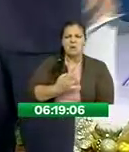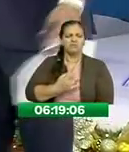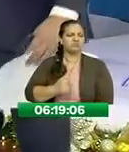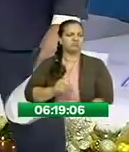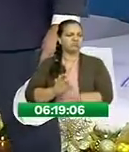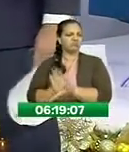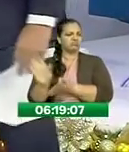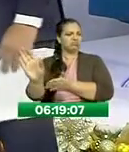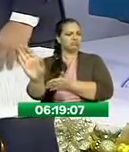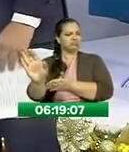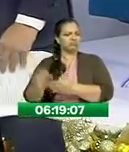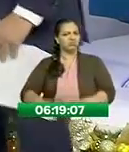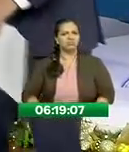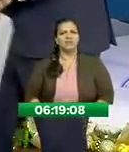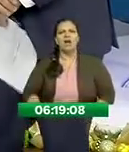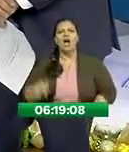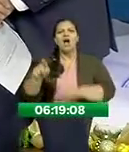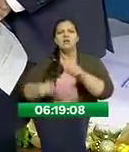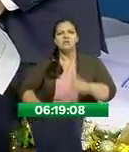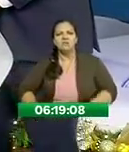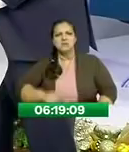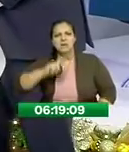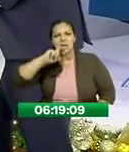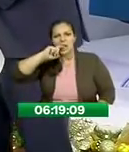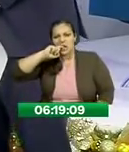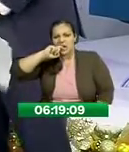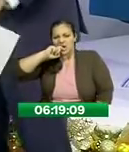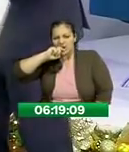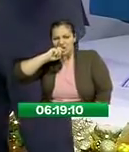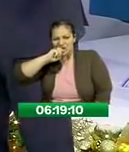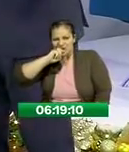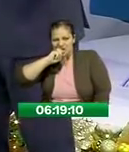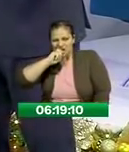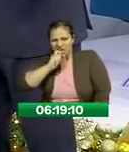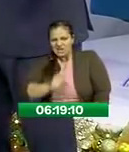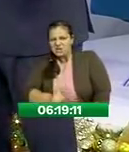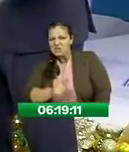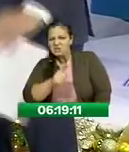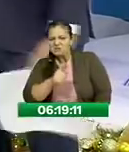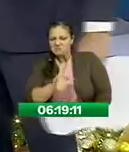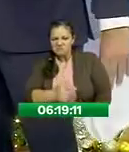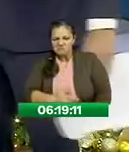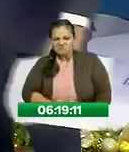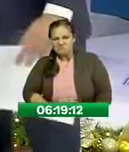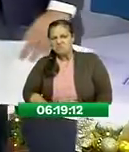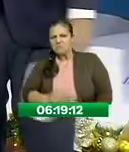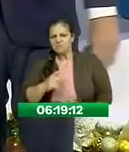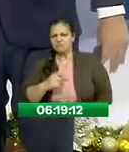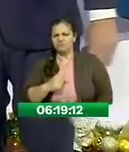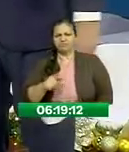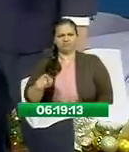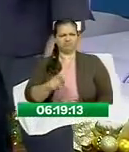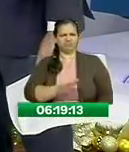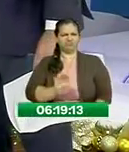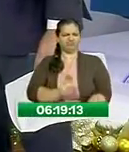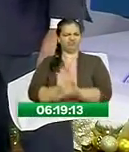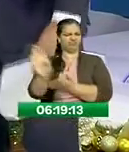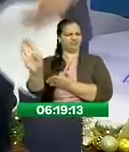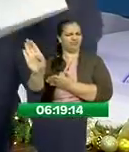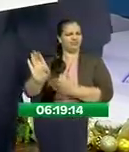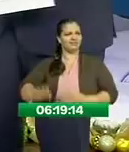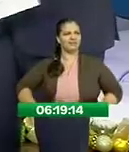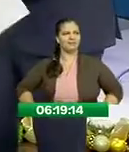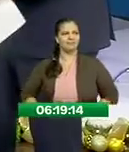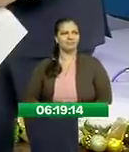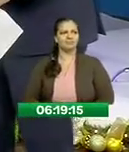odiadora. Envidiosa. Envidiosa, sobre todo envidiosa. Es que te deja la vida. O sea, que mientras mejor te vaya, mientras mejor le vaya, tu vecino